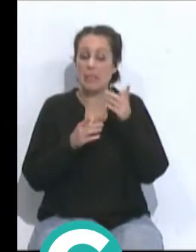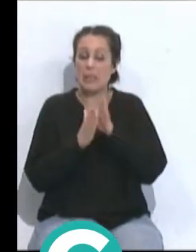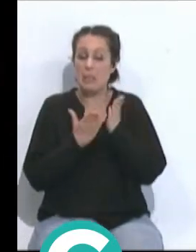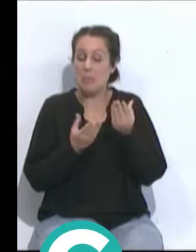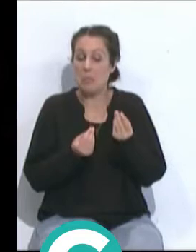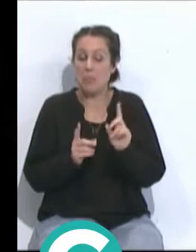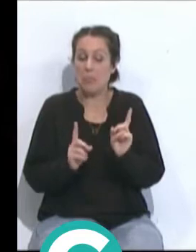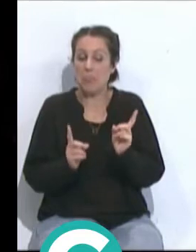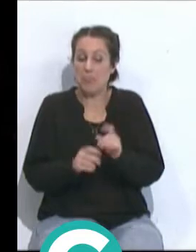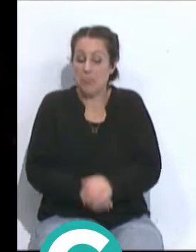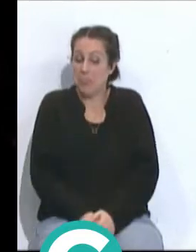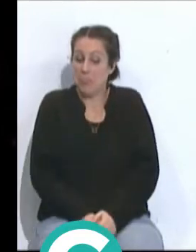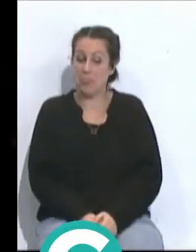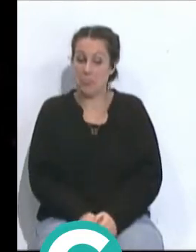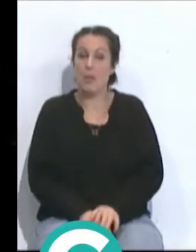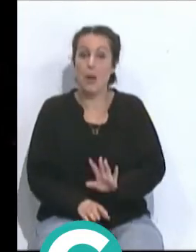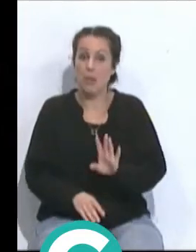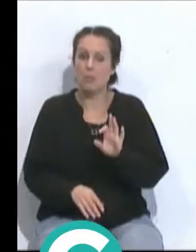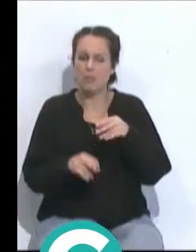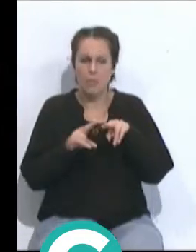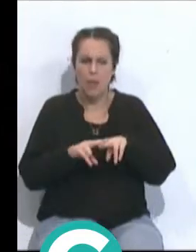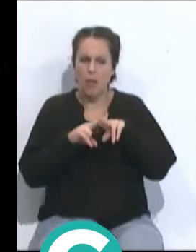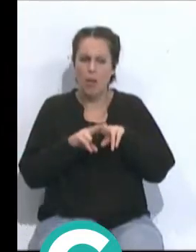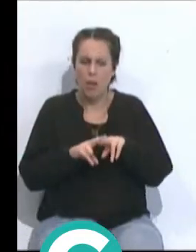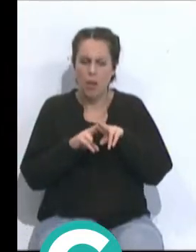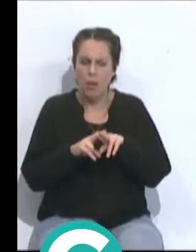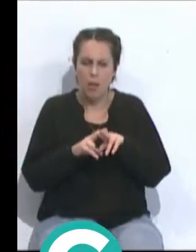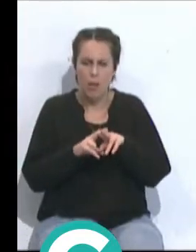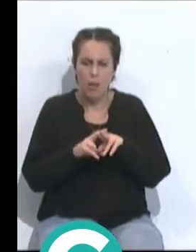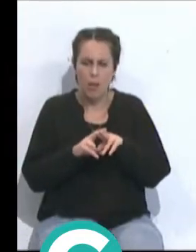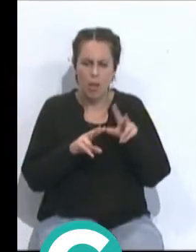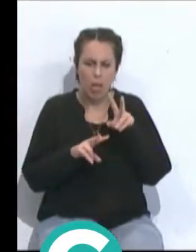libro, pero sin embargo, al estar analizando, pues he llegado